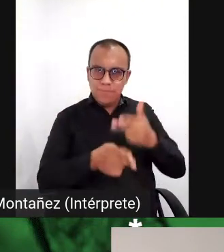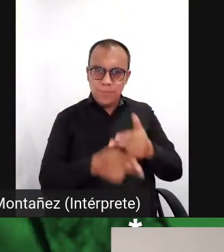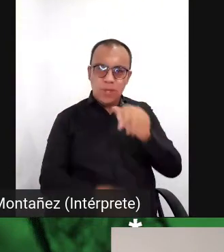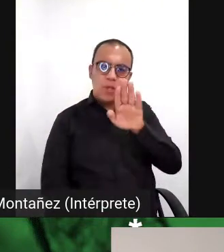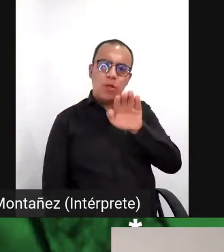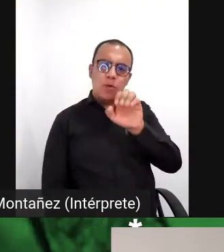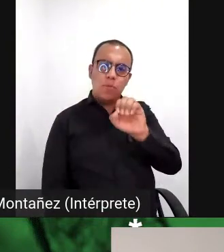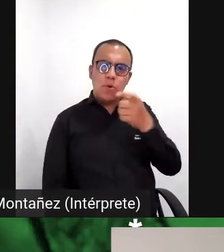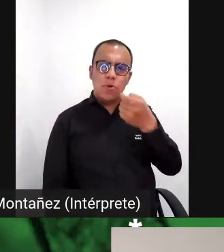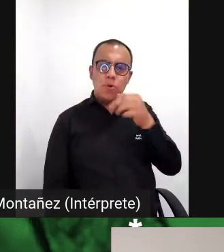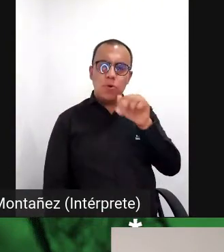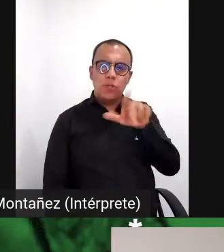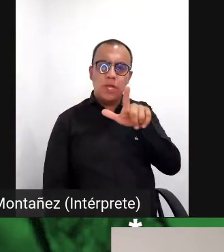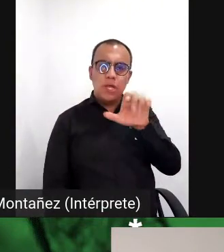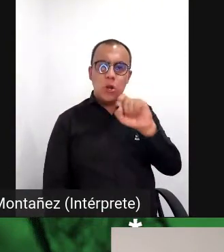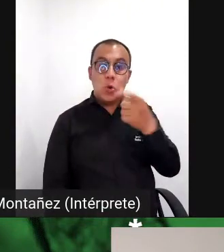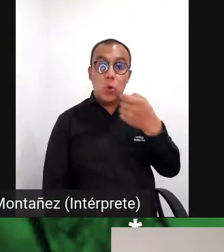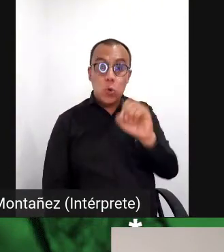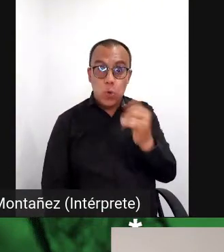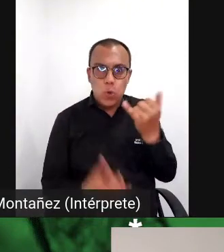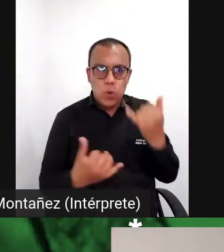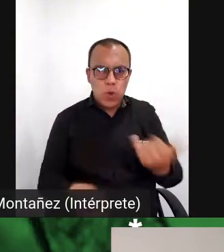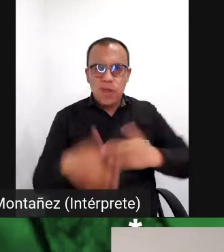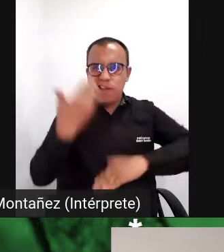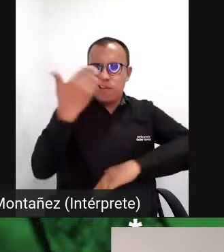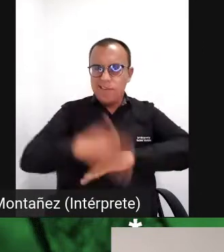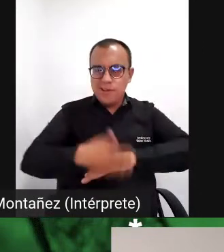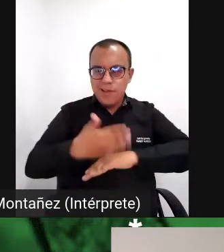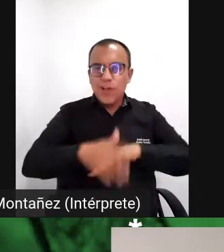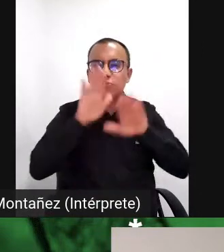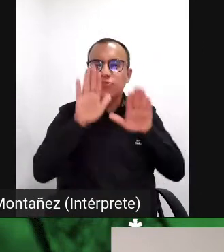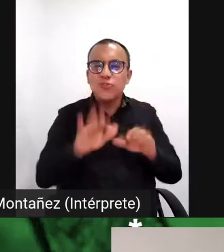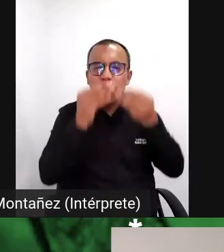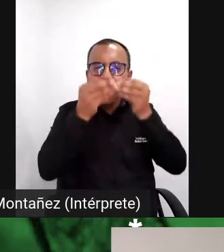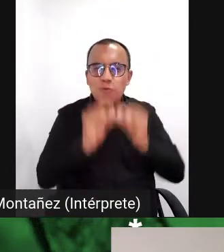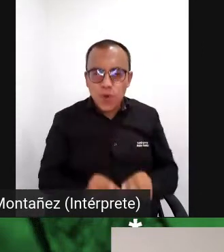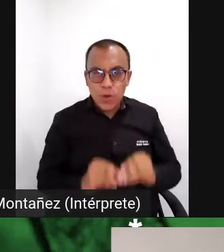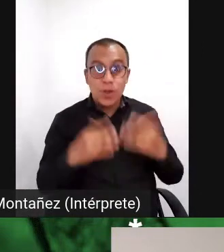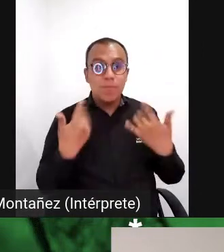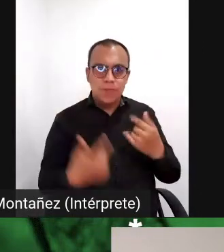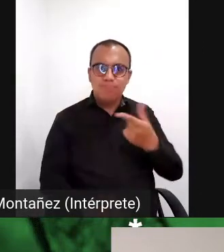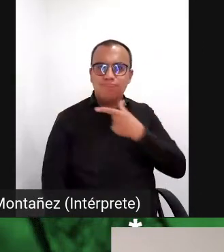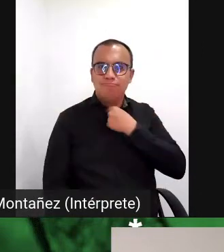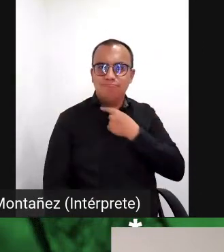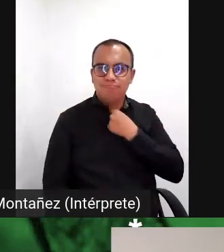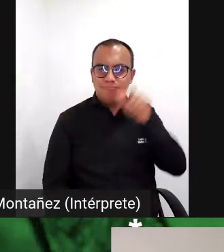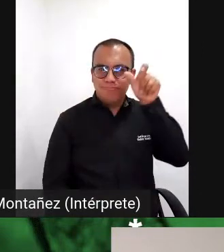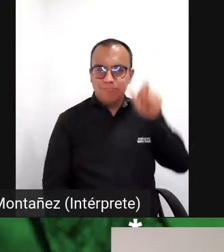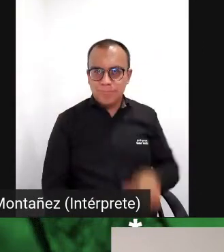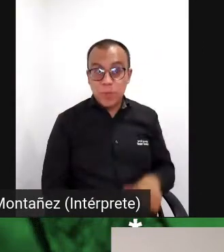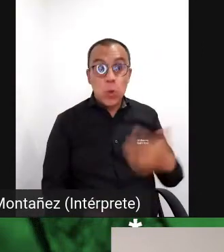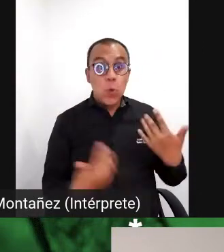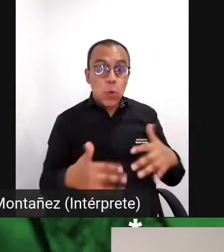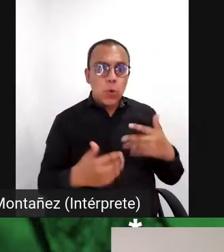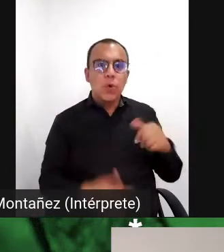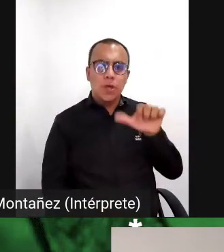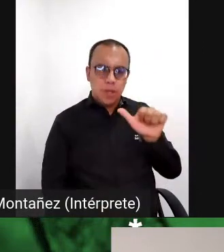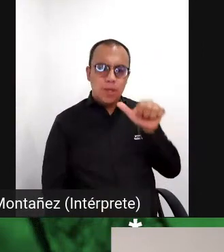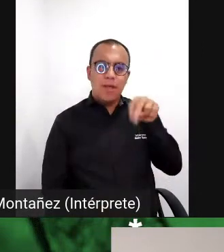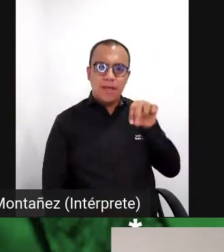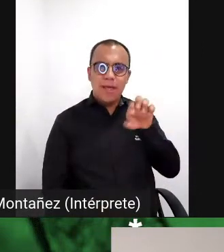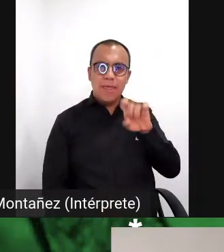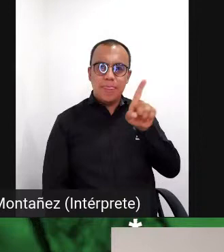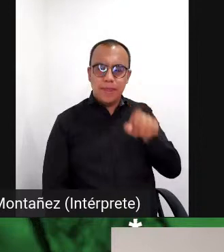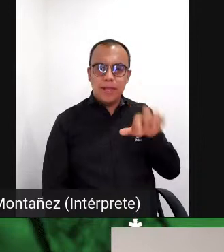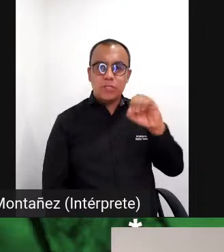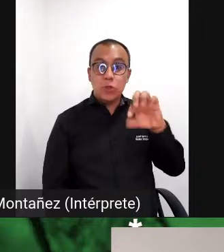que recoge como los términos callejeros o cachacos, y tiene cosas muy divertidas alrededor de eso. Entonces nos pareció que Andrés Ospina era la persona